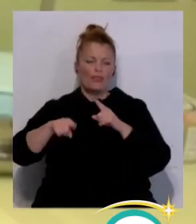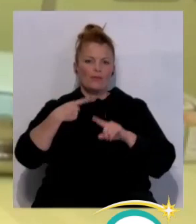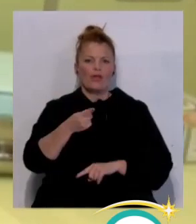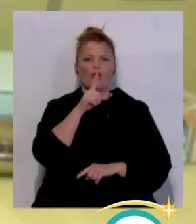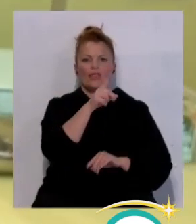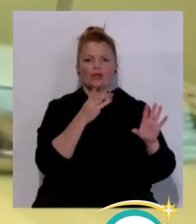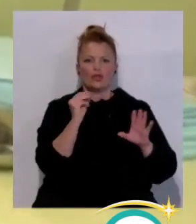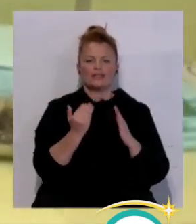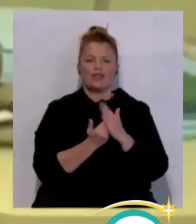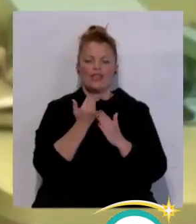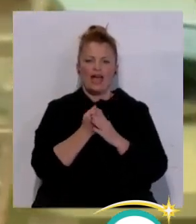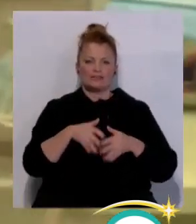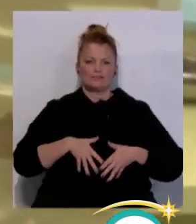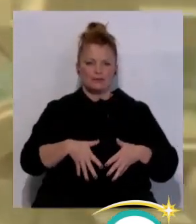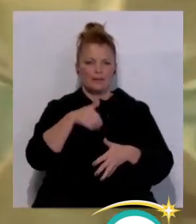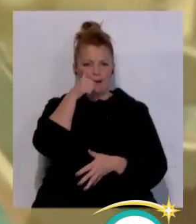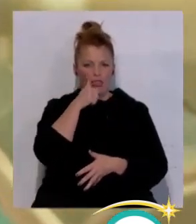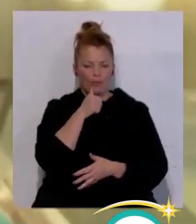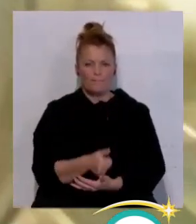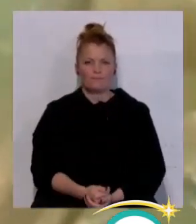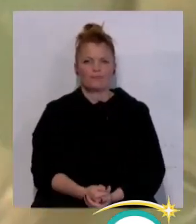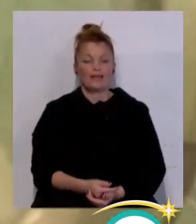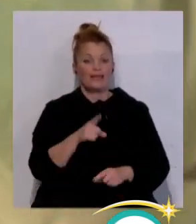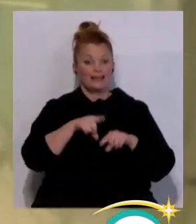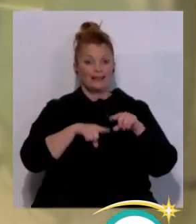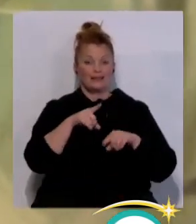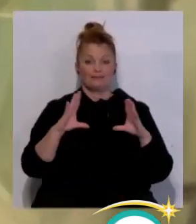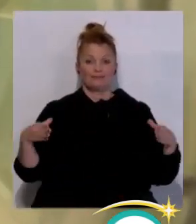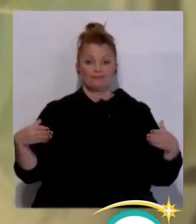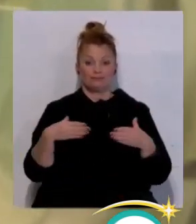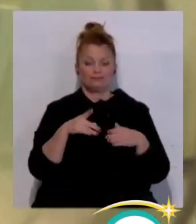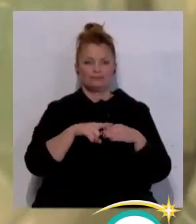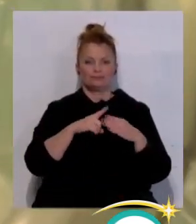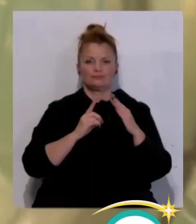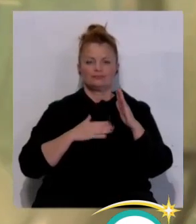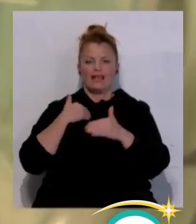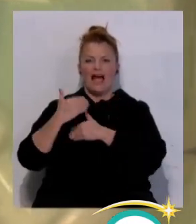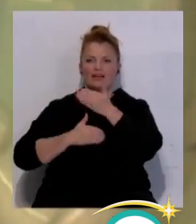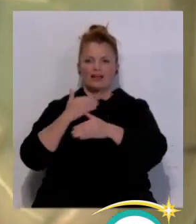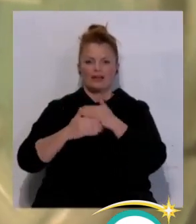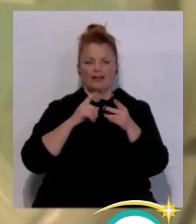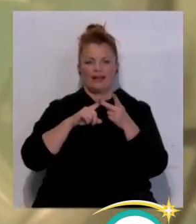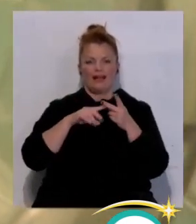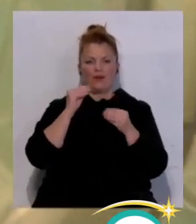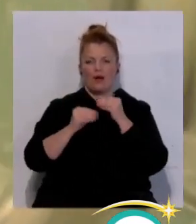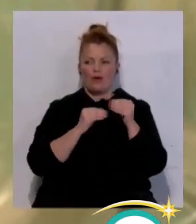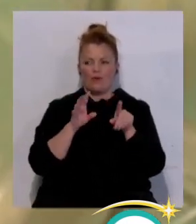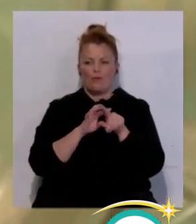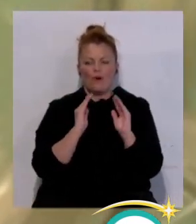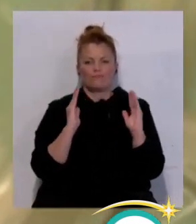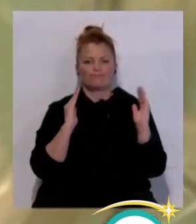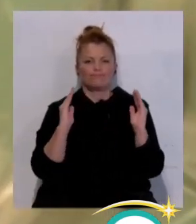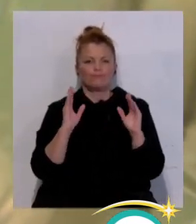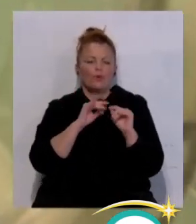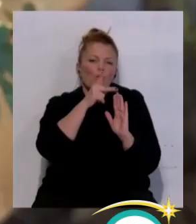de los 180 días de embarazo. Según el colectivo, El avance está en nomenclatura, ya que se trata de